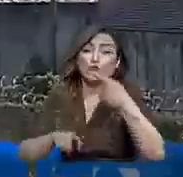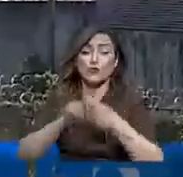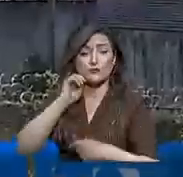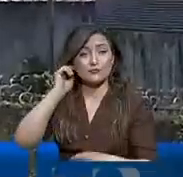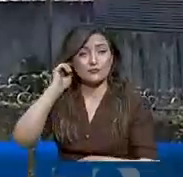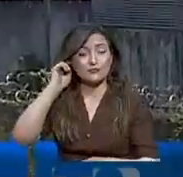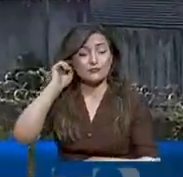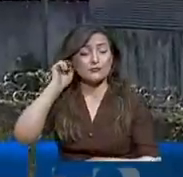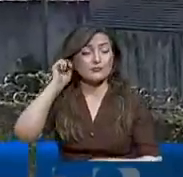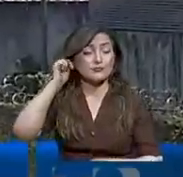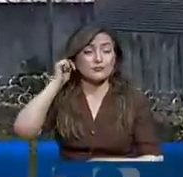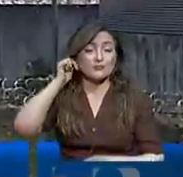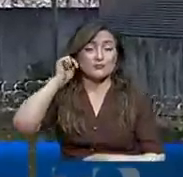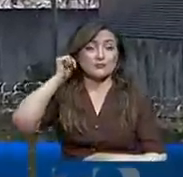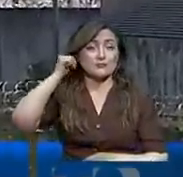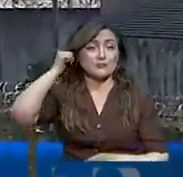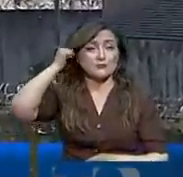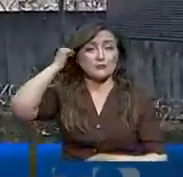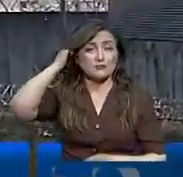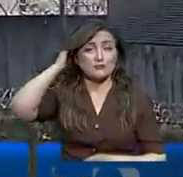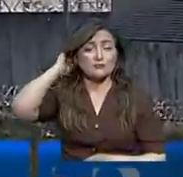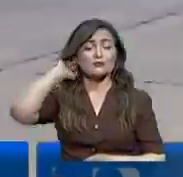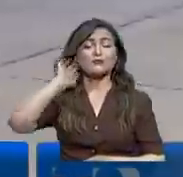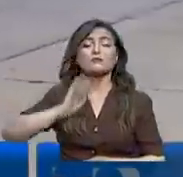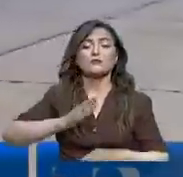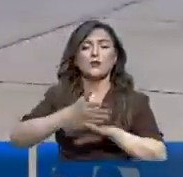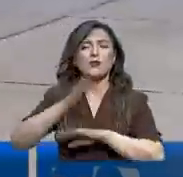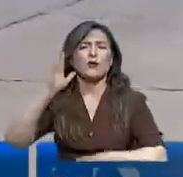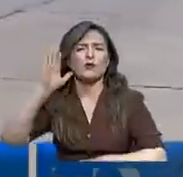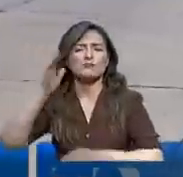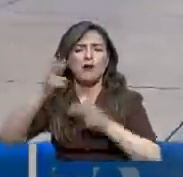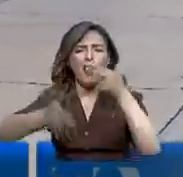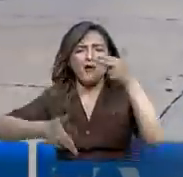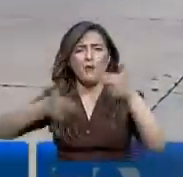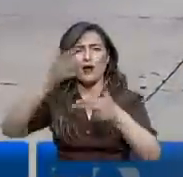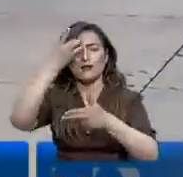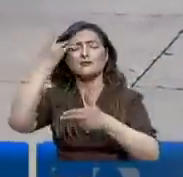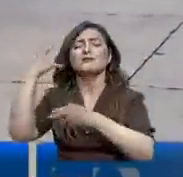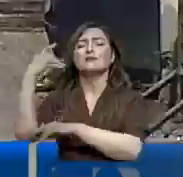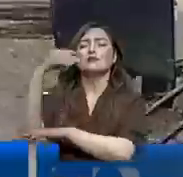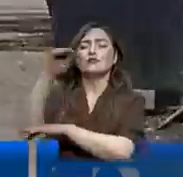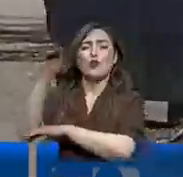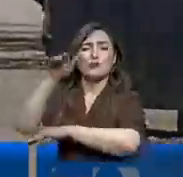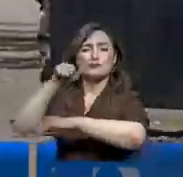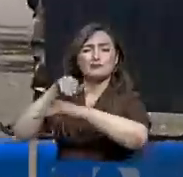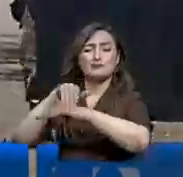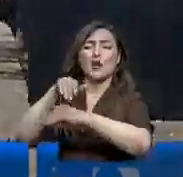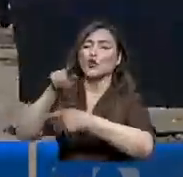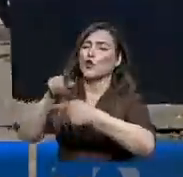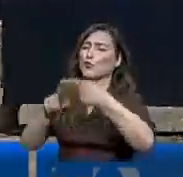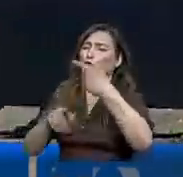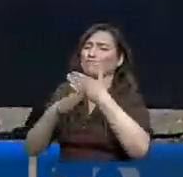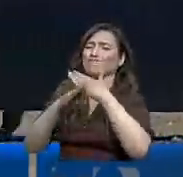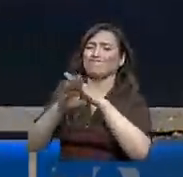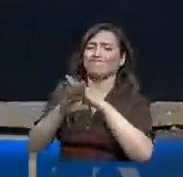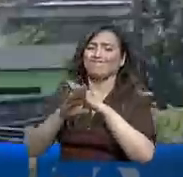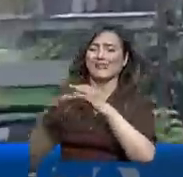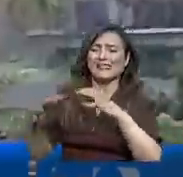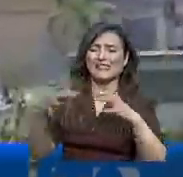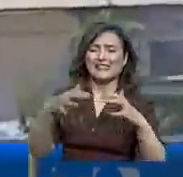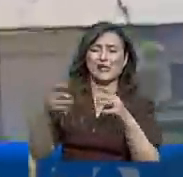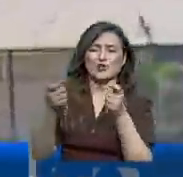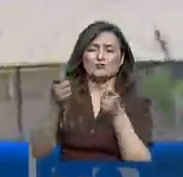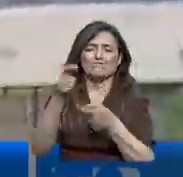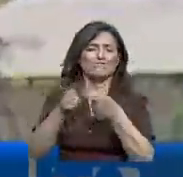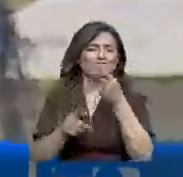y media después se volvieron a dar disparos ya para entonces las ambulancias se habían llegado pero no pudieron ingresar porque los disturbios no